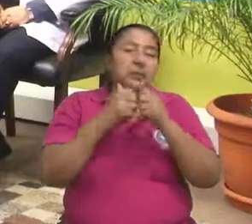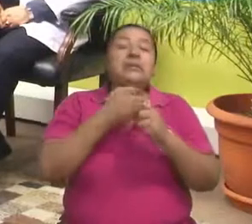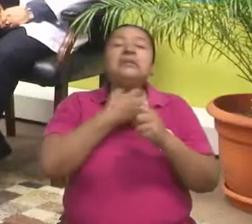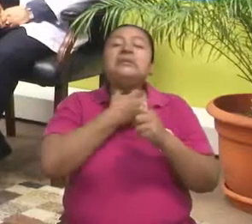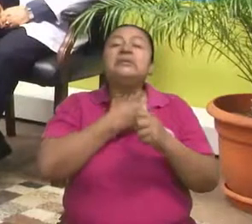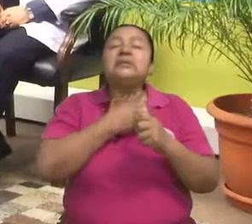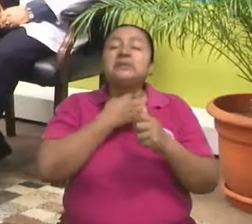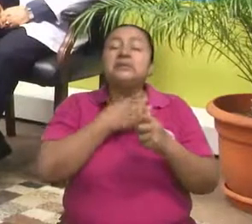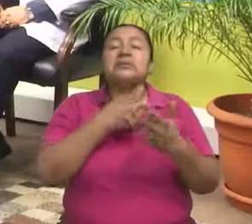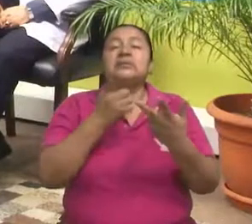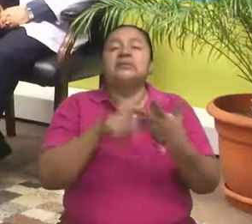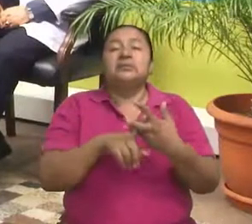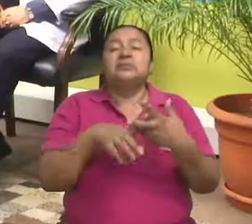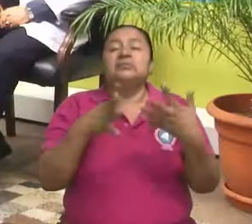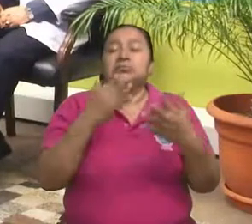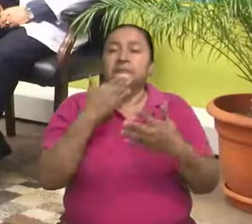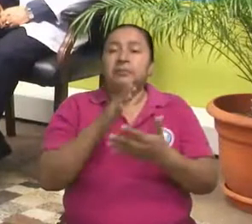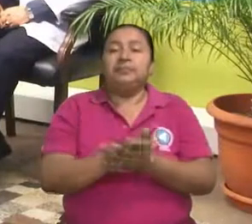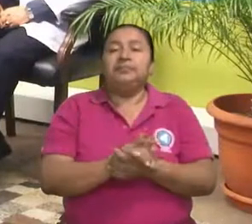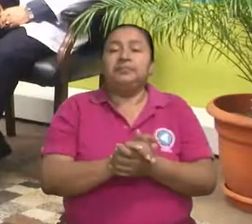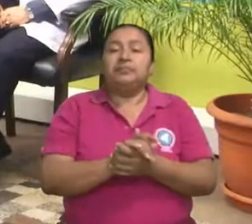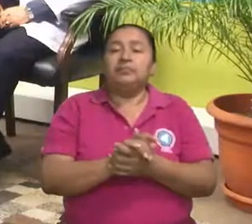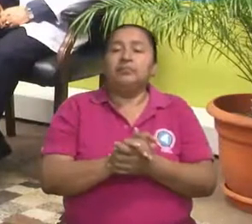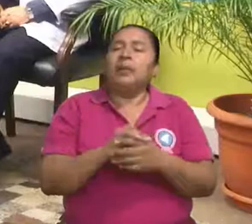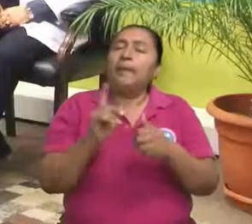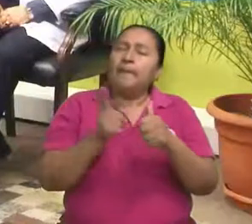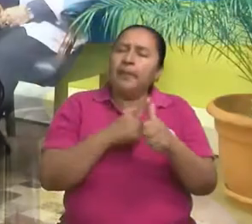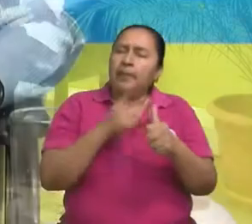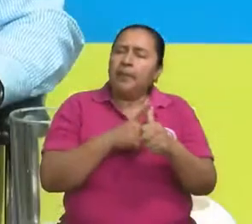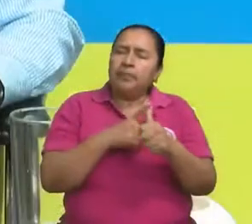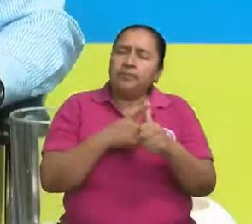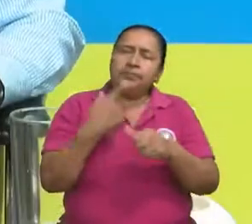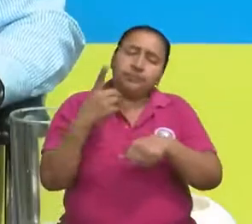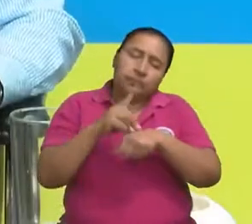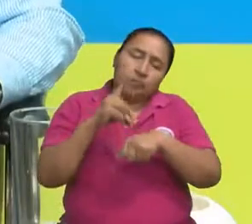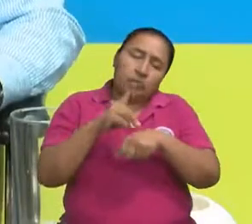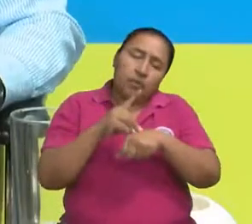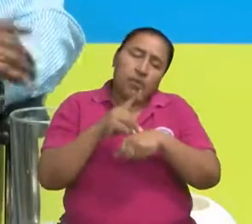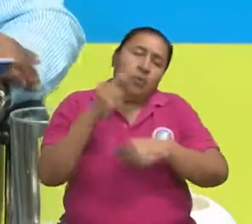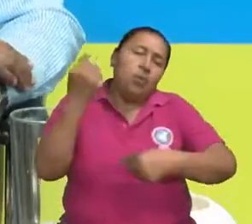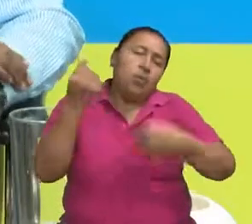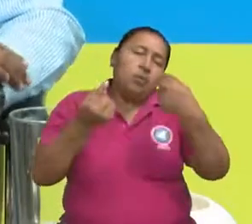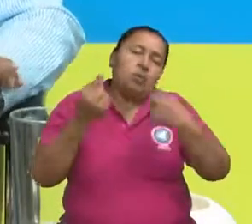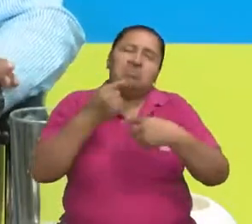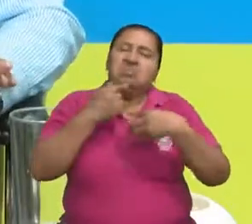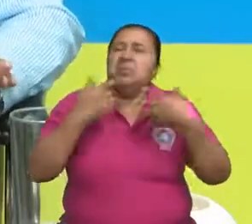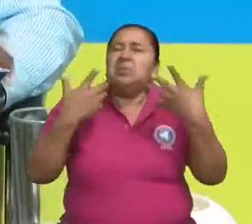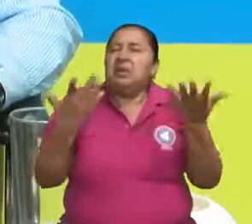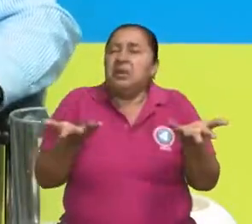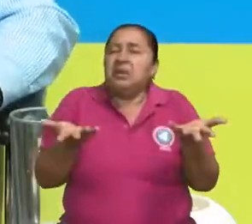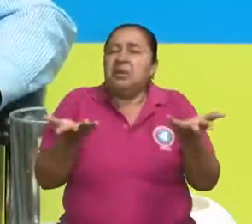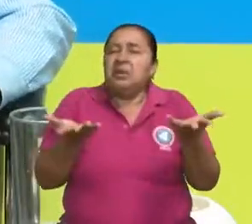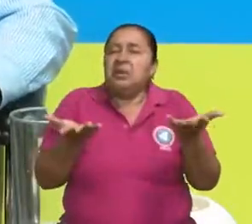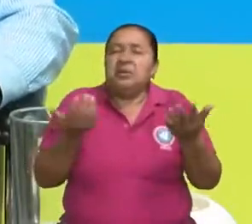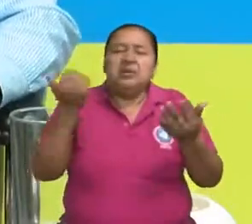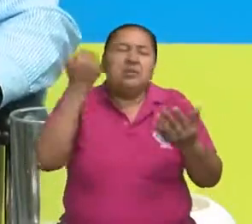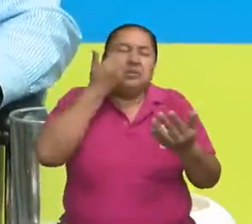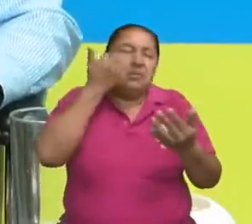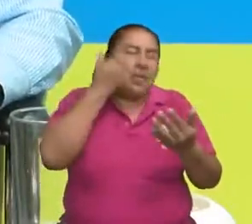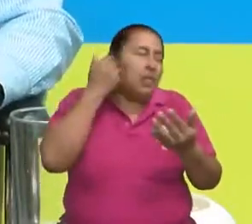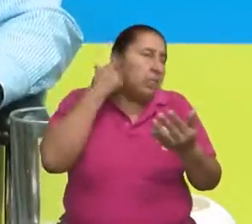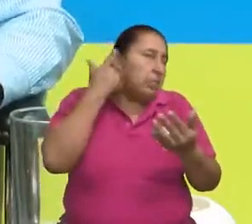garganta. Es muy bueno. En primer lugar, doctor, ¿cuáles son las causas de las infecciones del